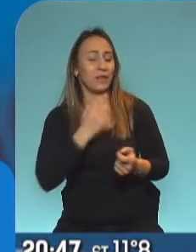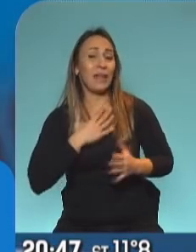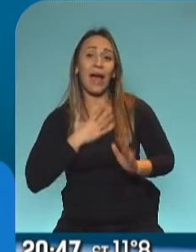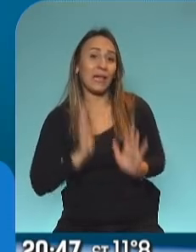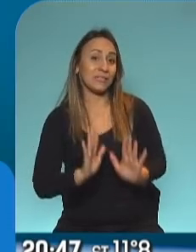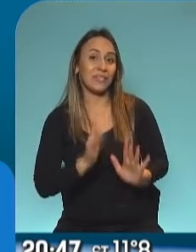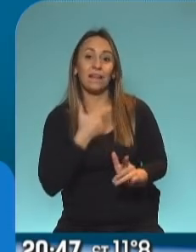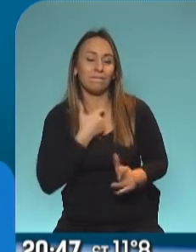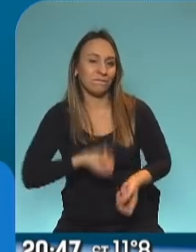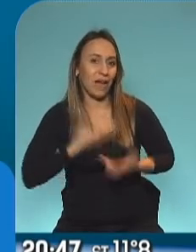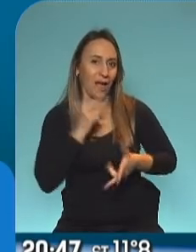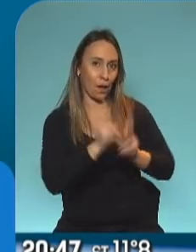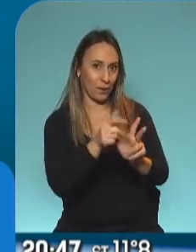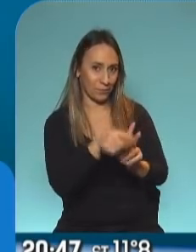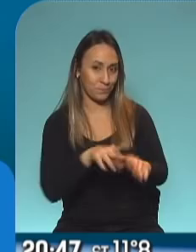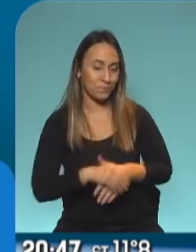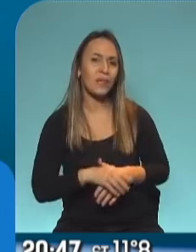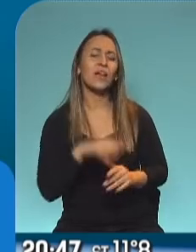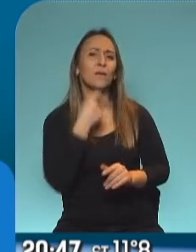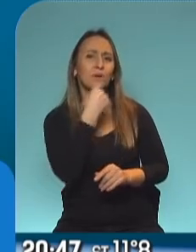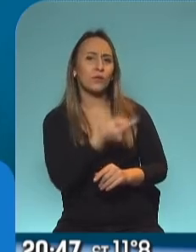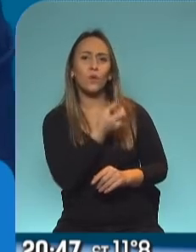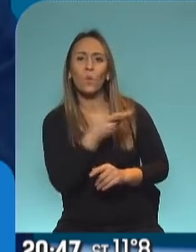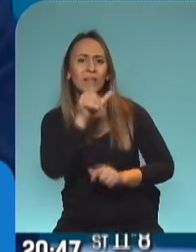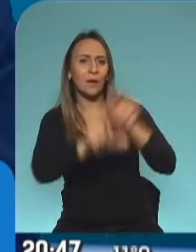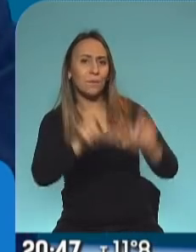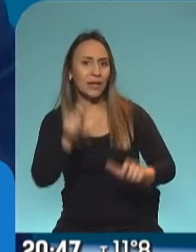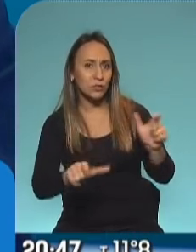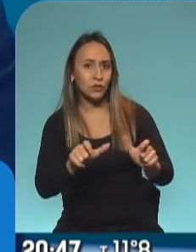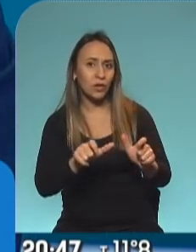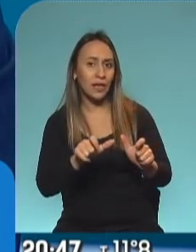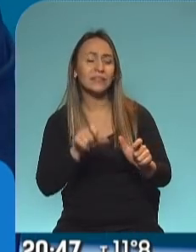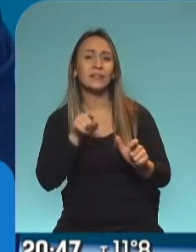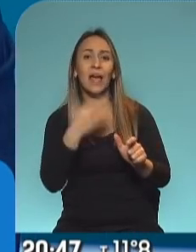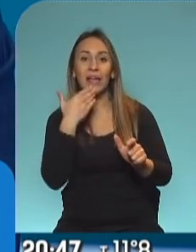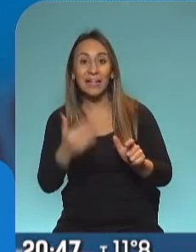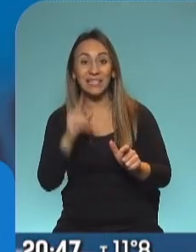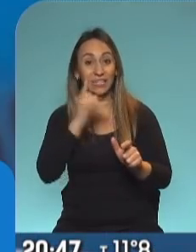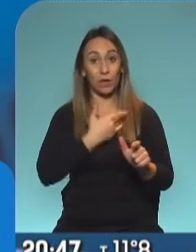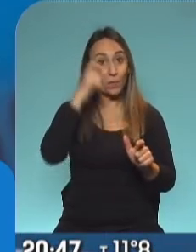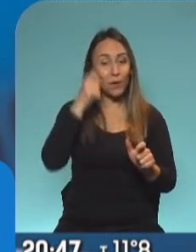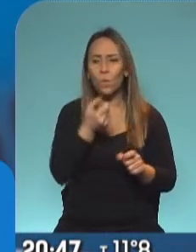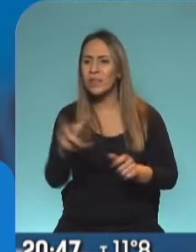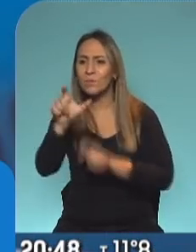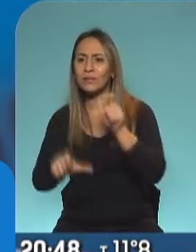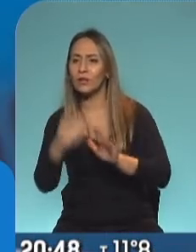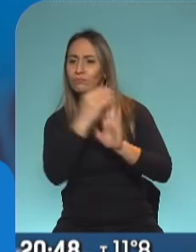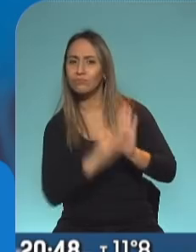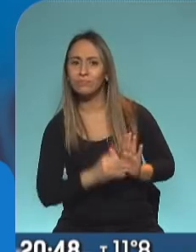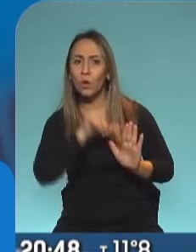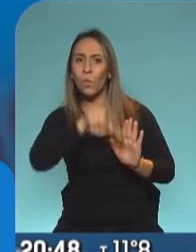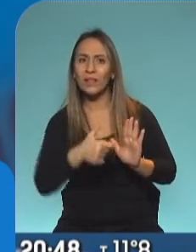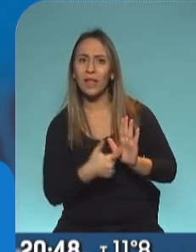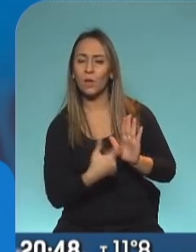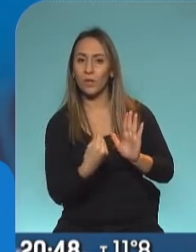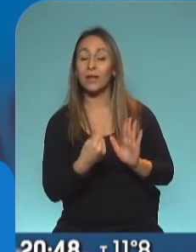último que me interesó. ¿Se sabe cuánta gente a partir del IFE pasó a tener cuenta bancaria? Sí, ¿Sí? Alrededor de 2 millones de